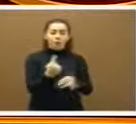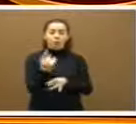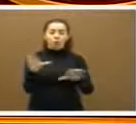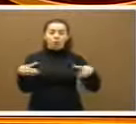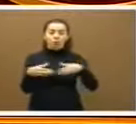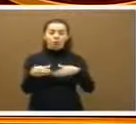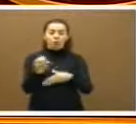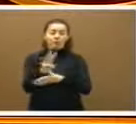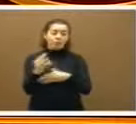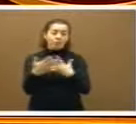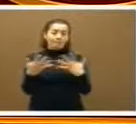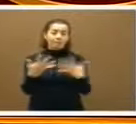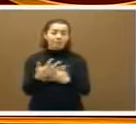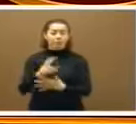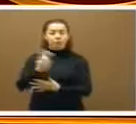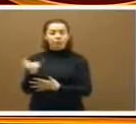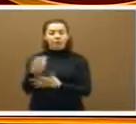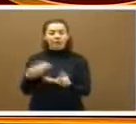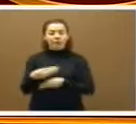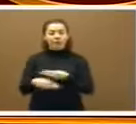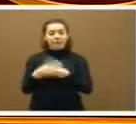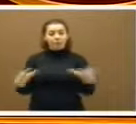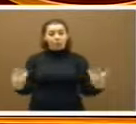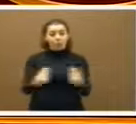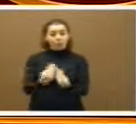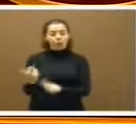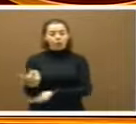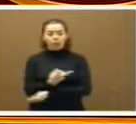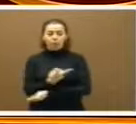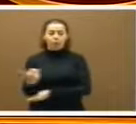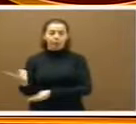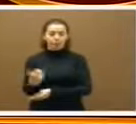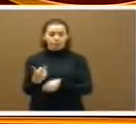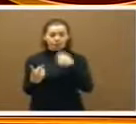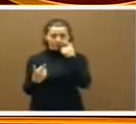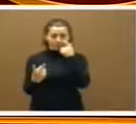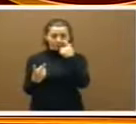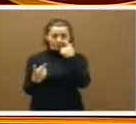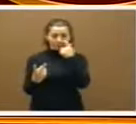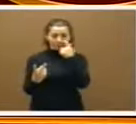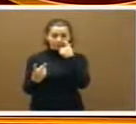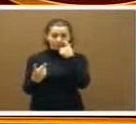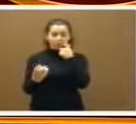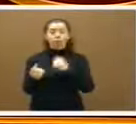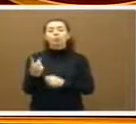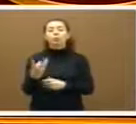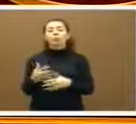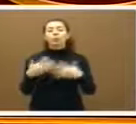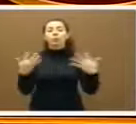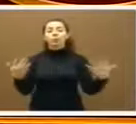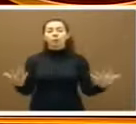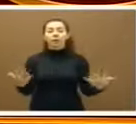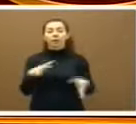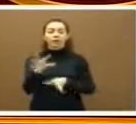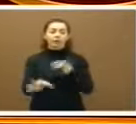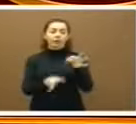Parlamentario Mixto y una presentada conjuntamente por ambos grupos parlamentarios y que son las que tienen la siguiente numeración conforme a la